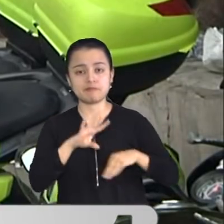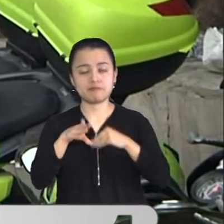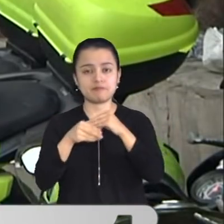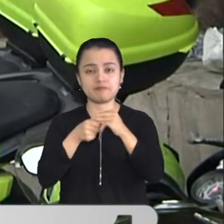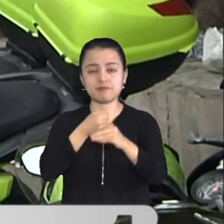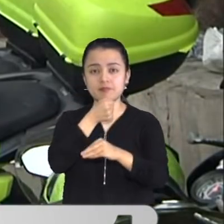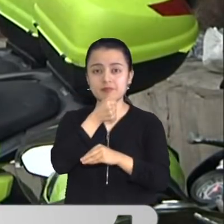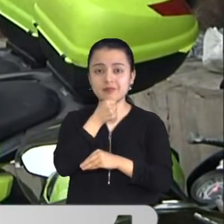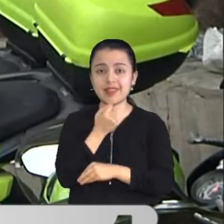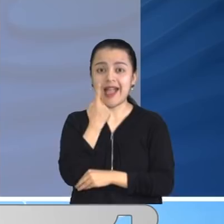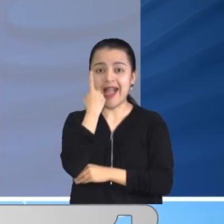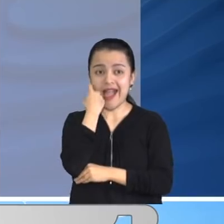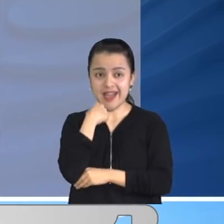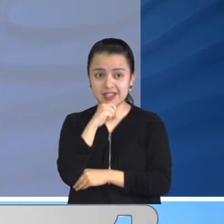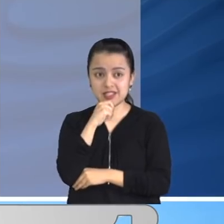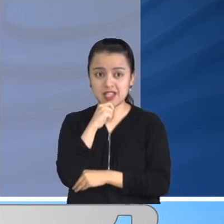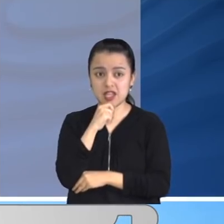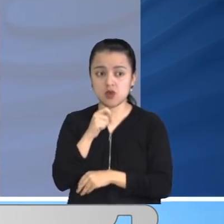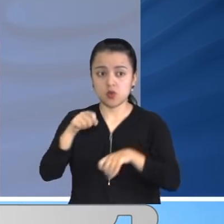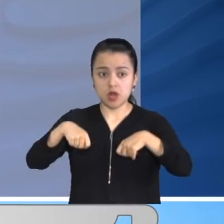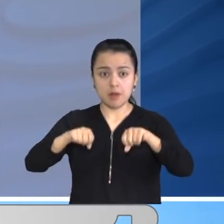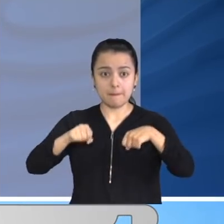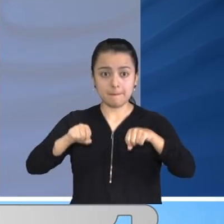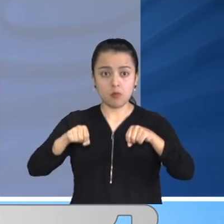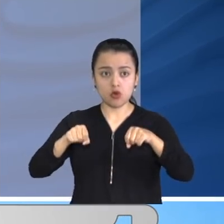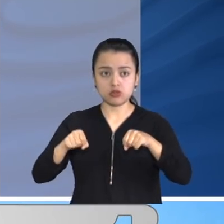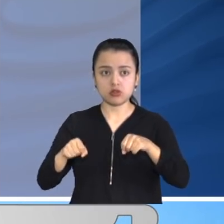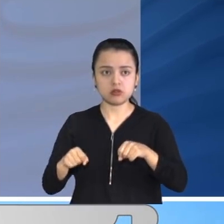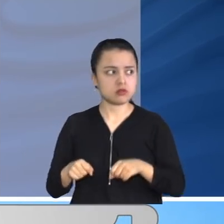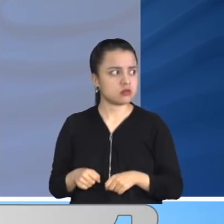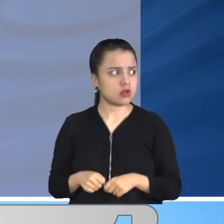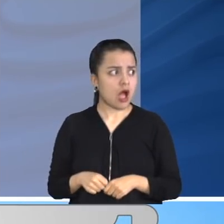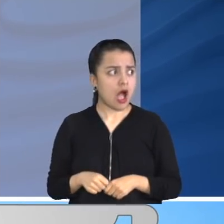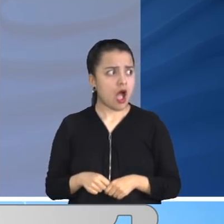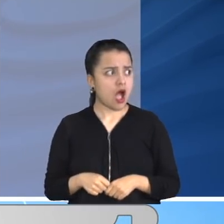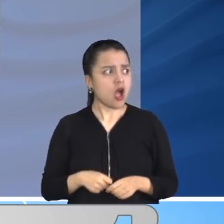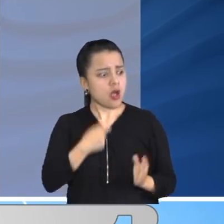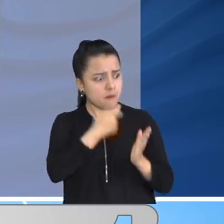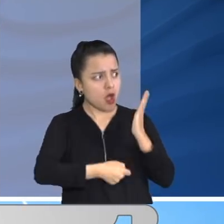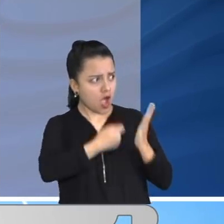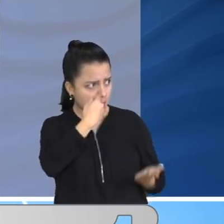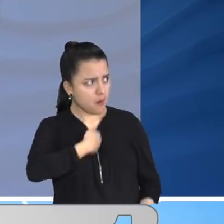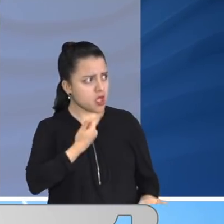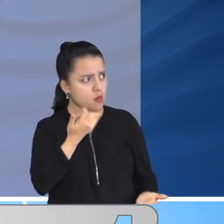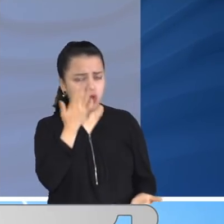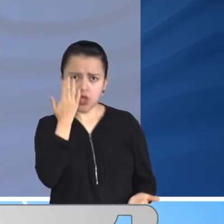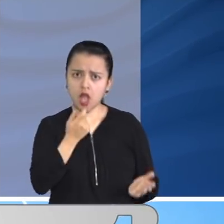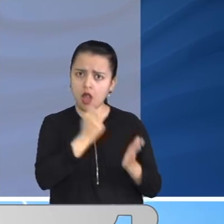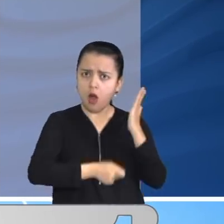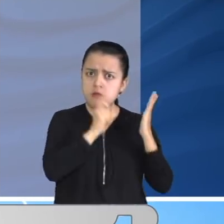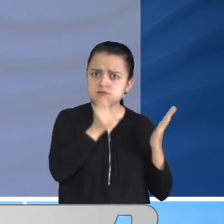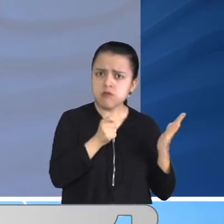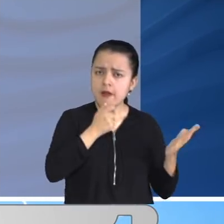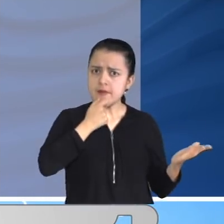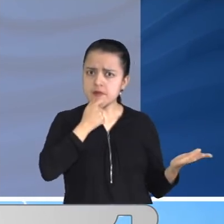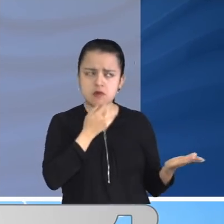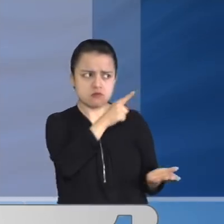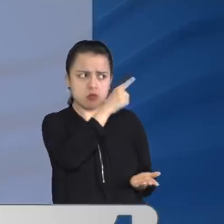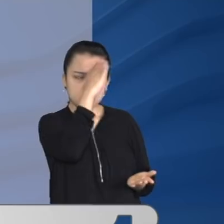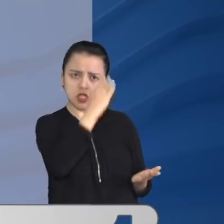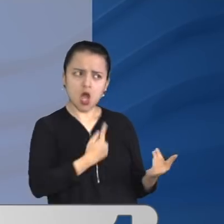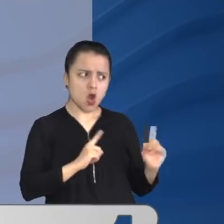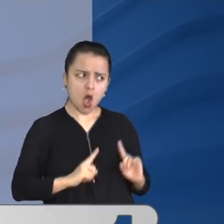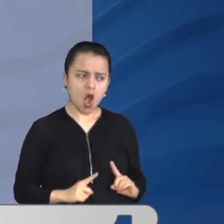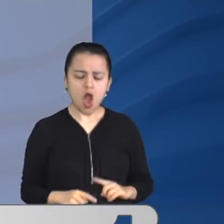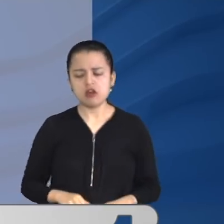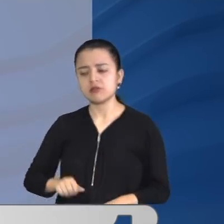le prendió fuego a su moto para que no se la inmovilizaran. Este hecho ocurrió en el barrio San Isidro, en la ciudad de